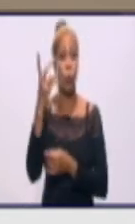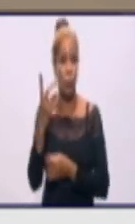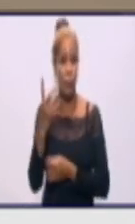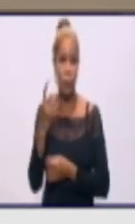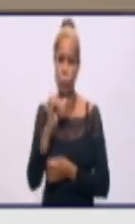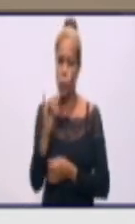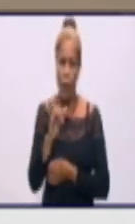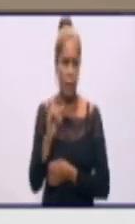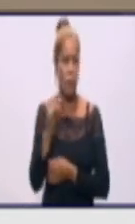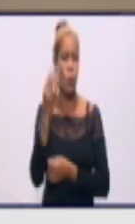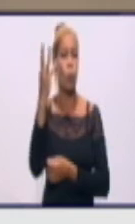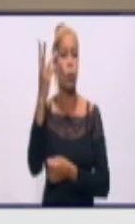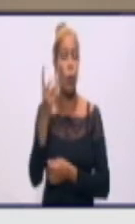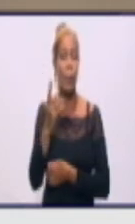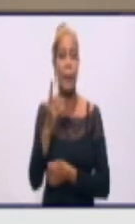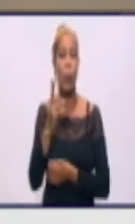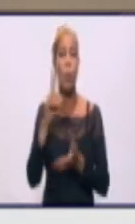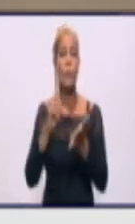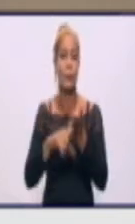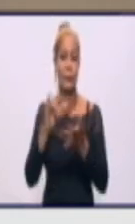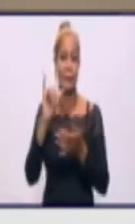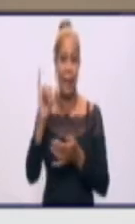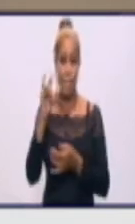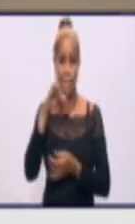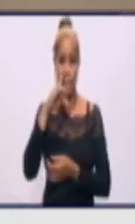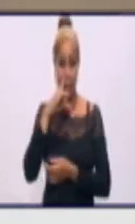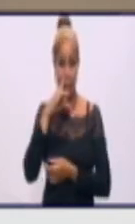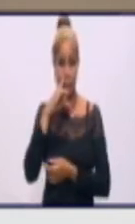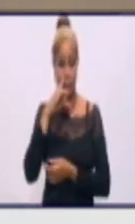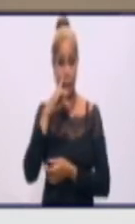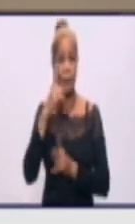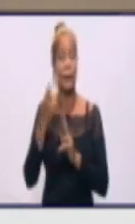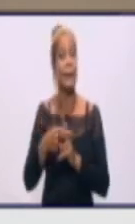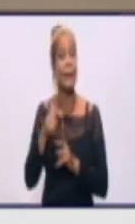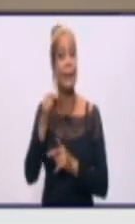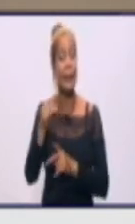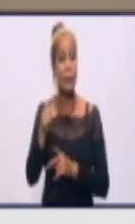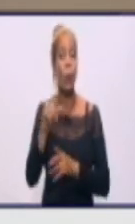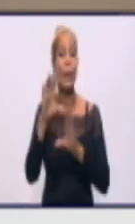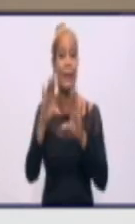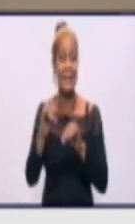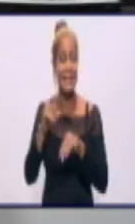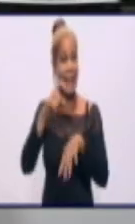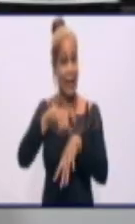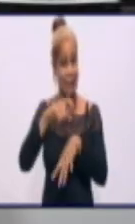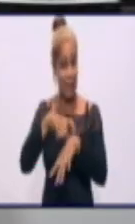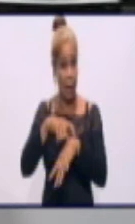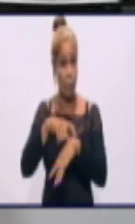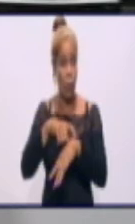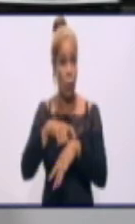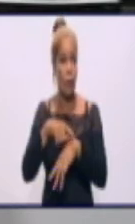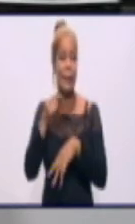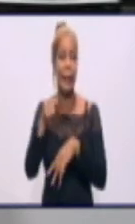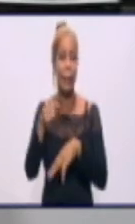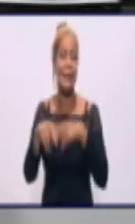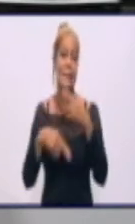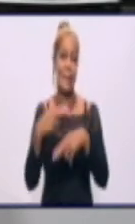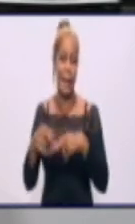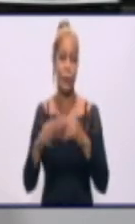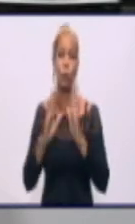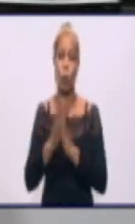ese PIN usted le puede dar seguimiento al caso suyo y le dice en tiempo real en qué proceso está. Qué bien. O sea, si usted